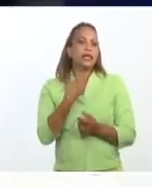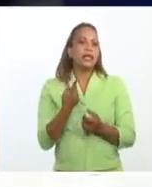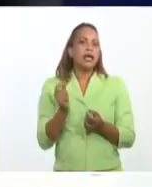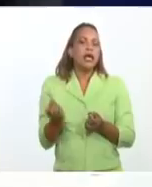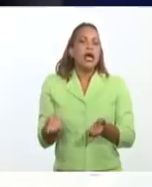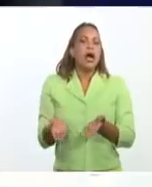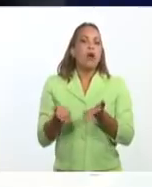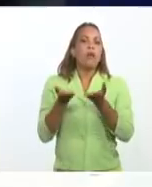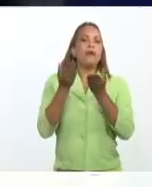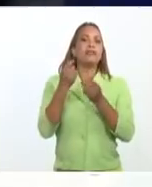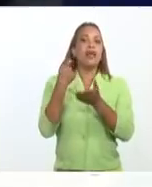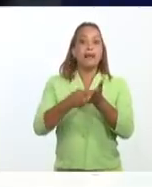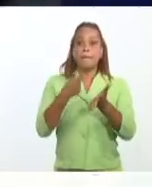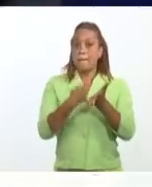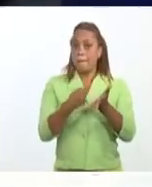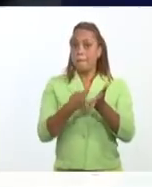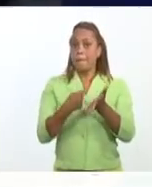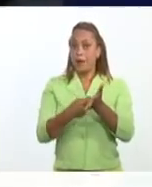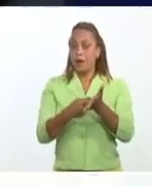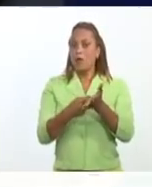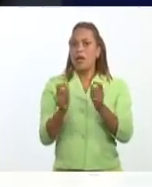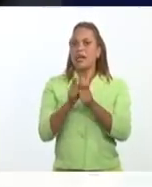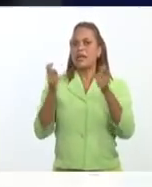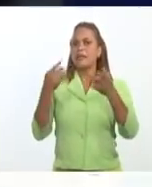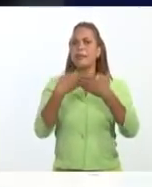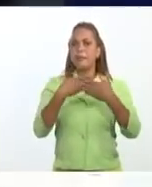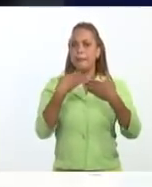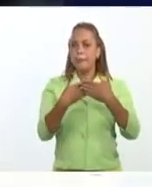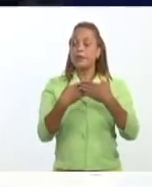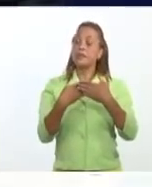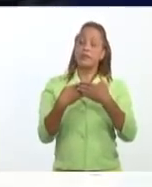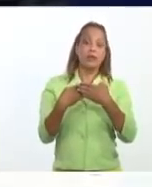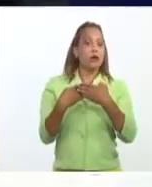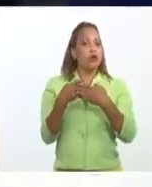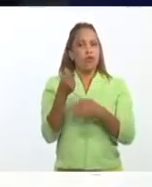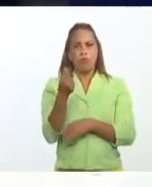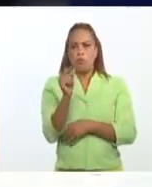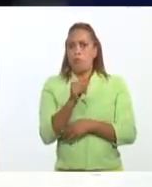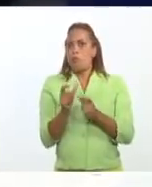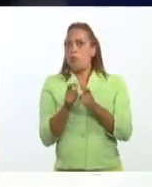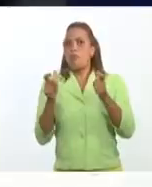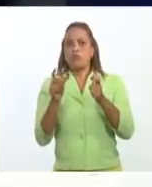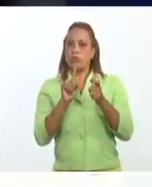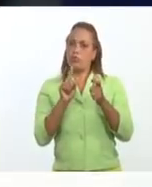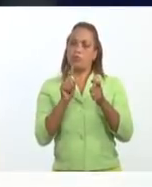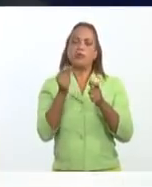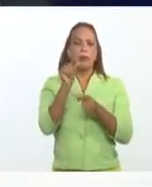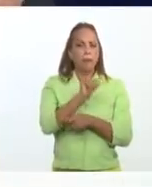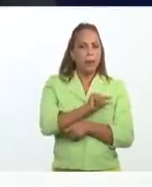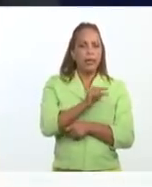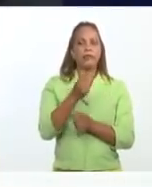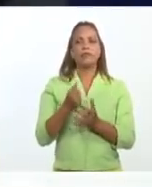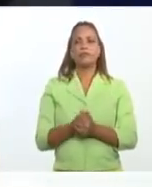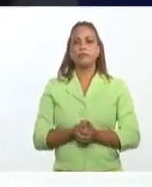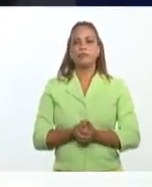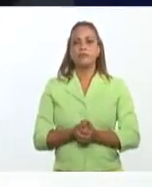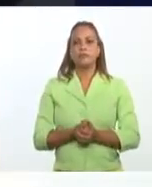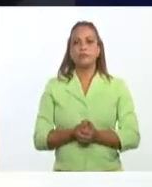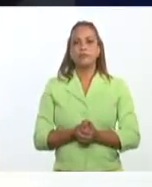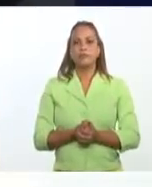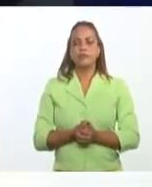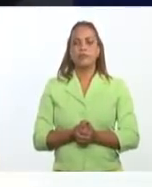aumento a los impuestos de las grandes empresas y fortunas, no mucho, nada que ponga en peligro el apoyo de ese establishment empresarial